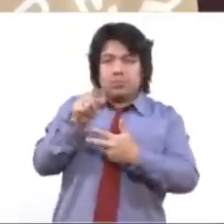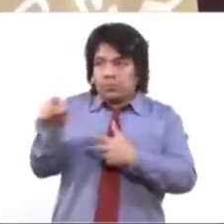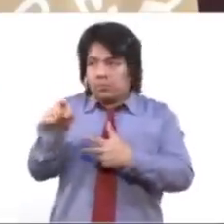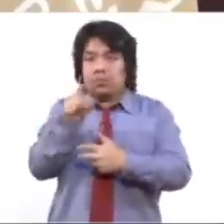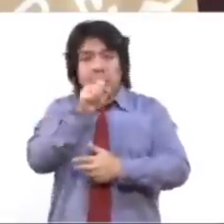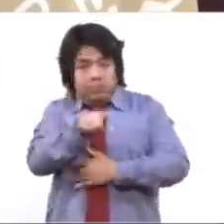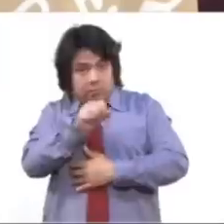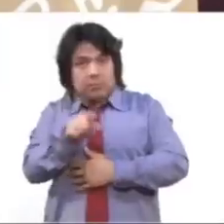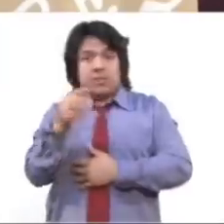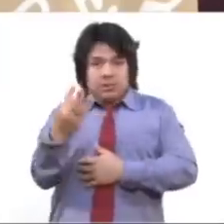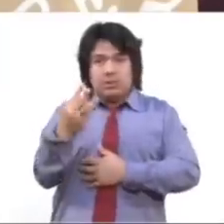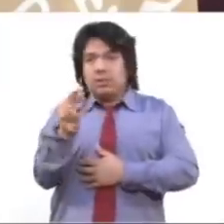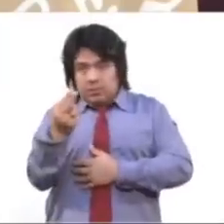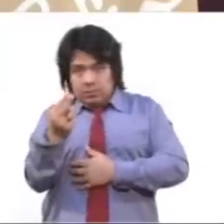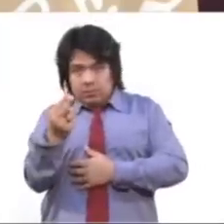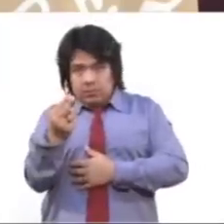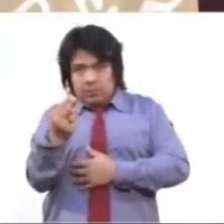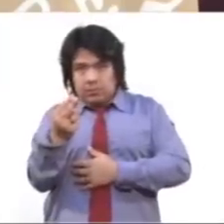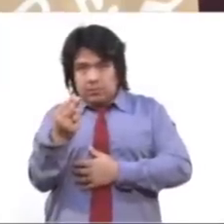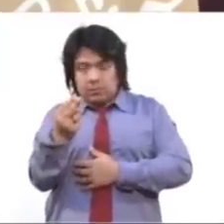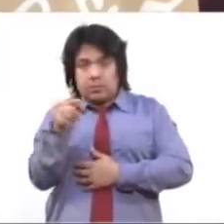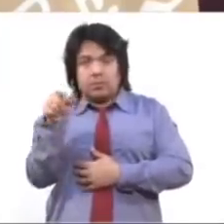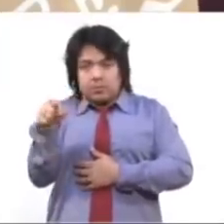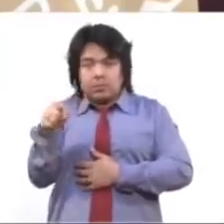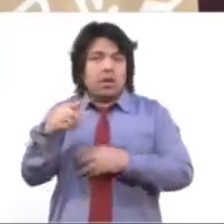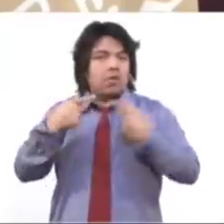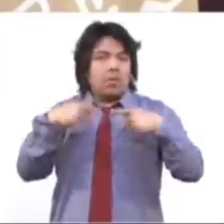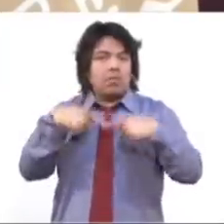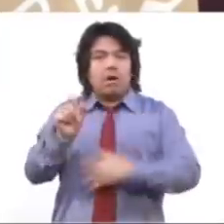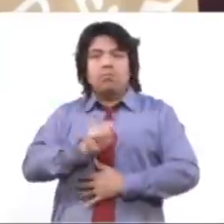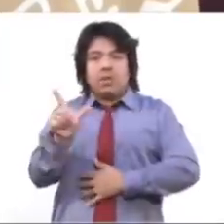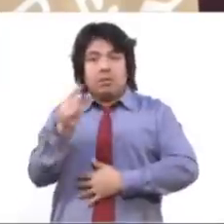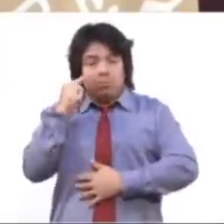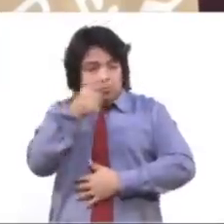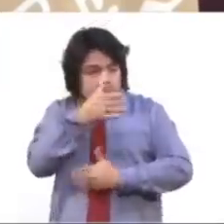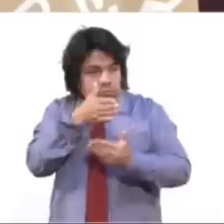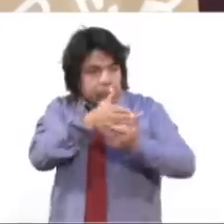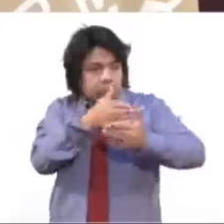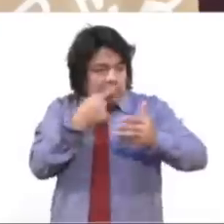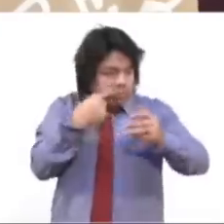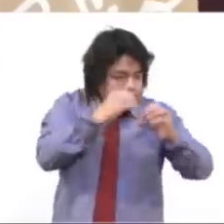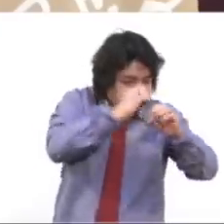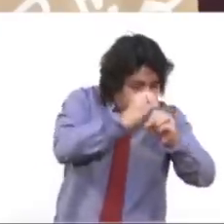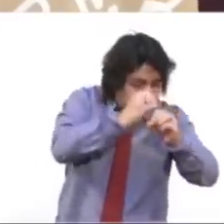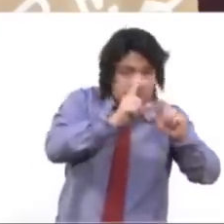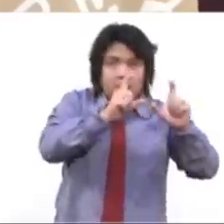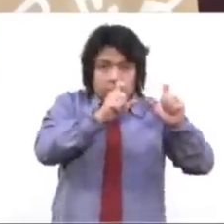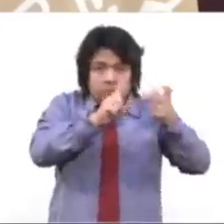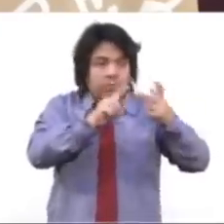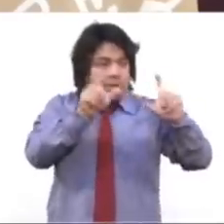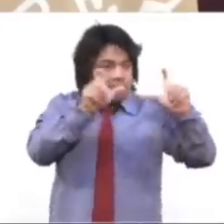Ese mismo 3 de noviembre intervienen peritos en materia de criminalística, fotografía,